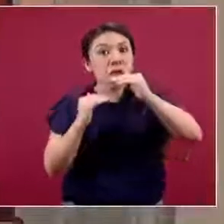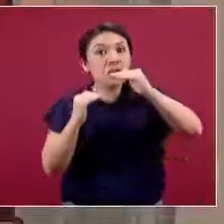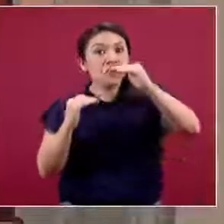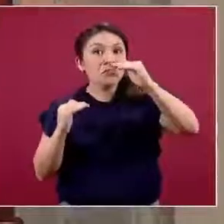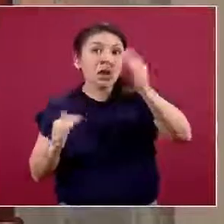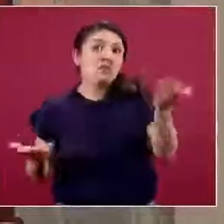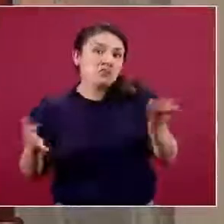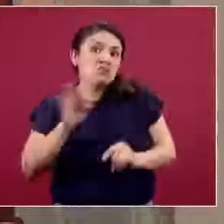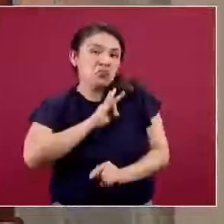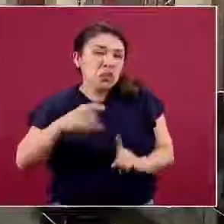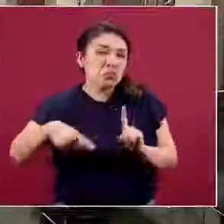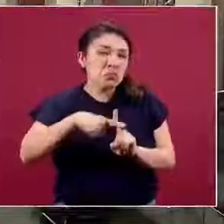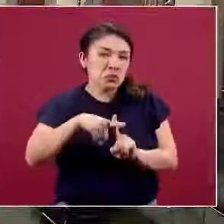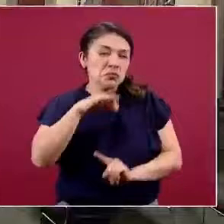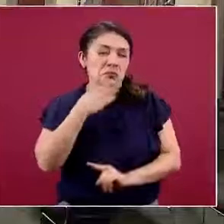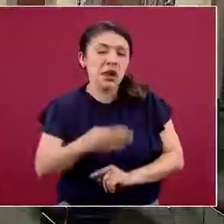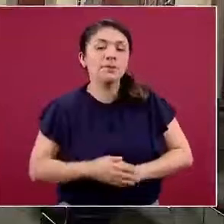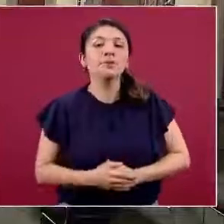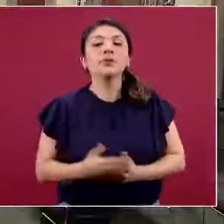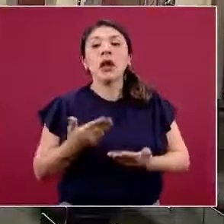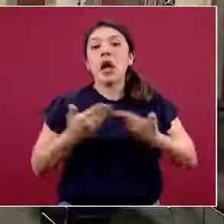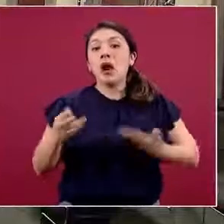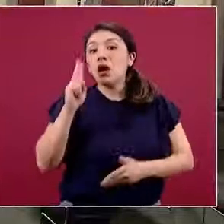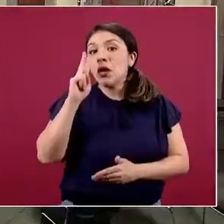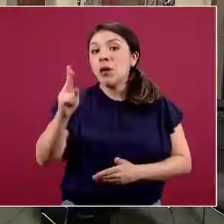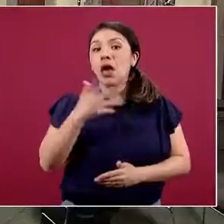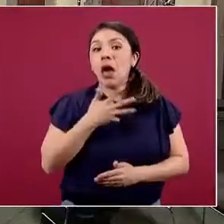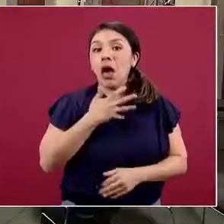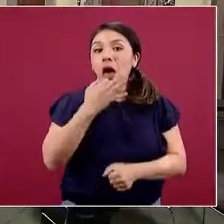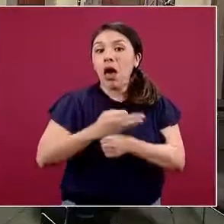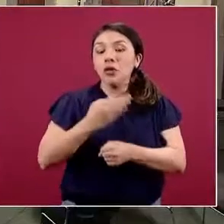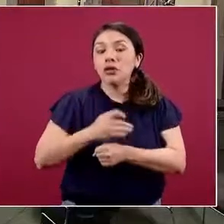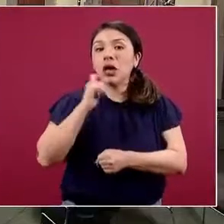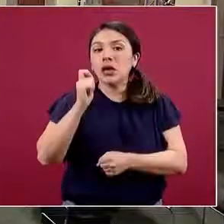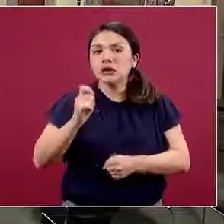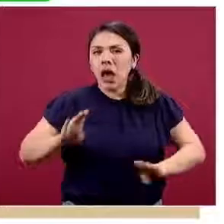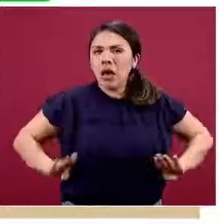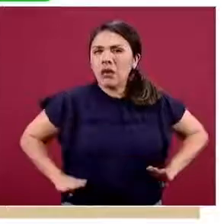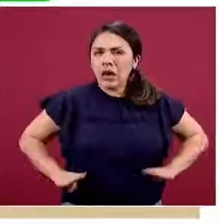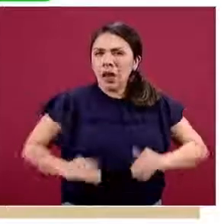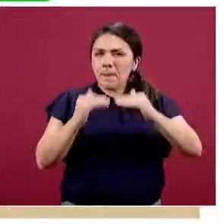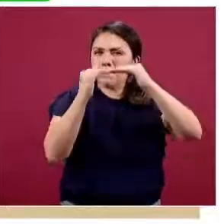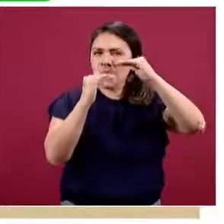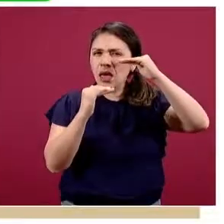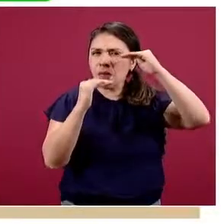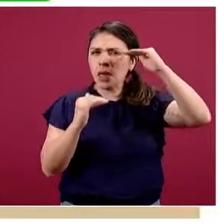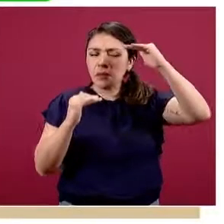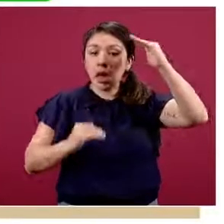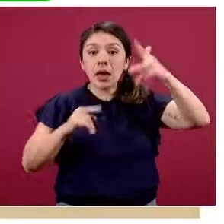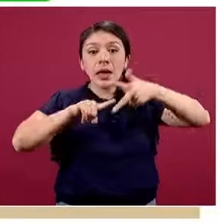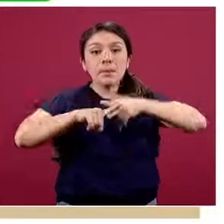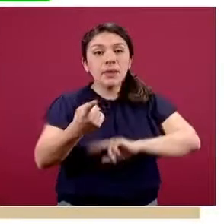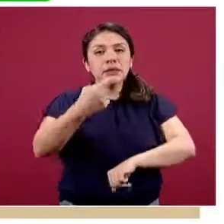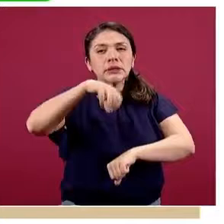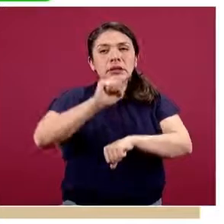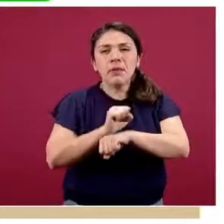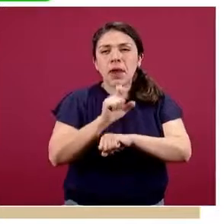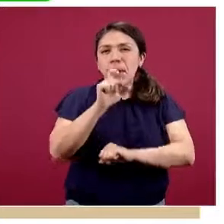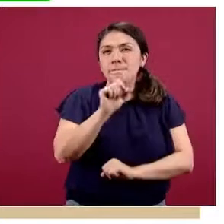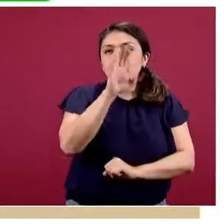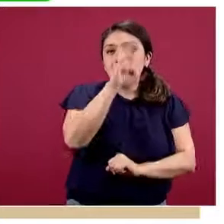buena. Y con esto también vemos entonces que hay que la tendencia descendente que inició desde la semana